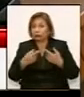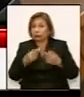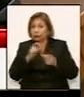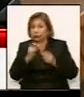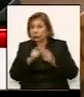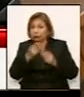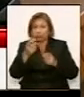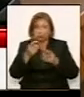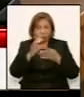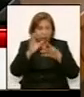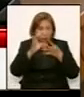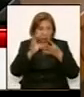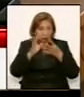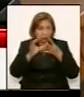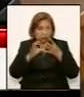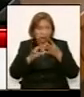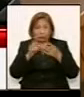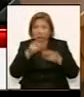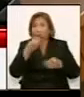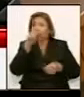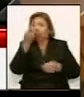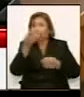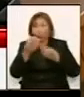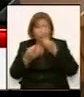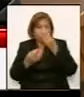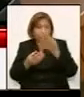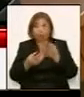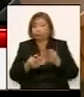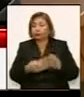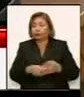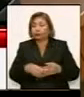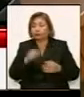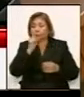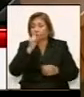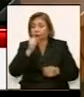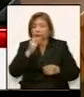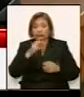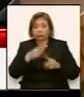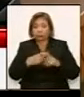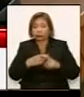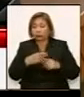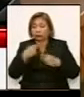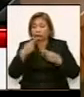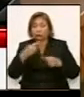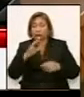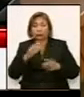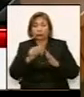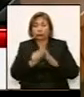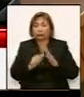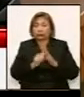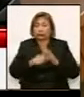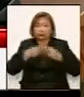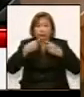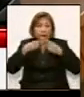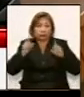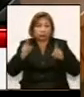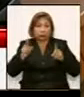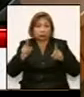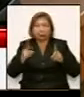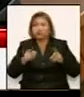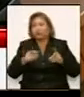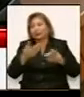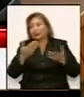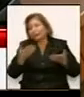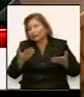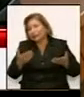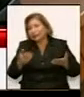estas características y comentas no es un activismo él es periodista y comenta su agenda de manera público es mucho